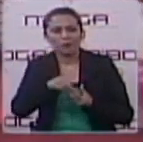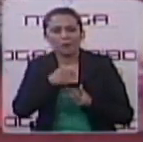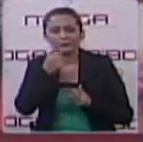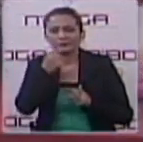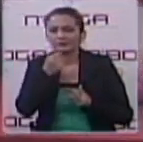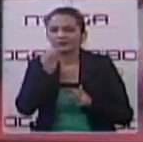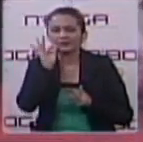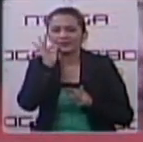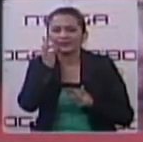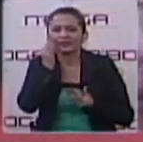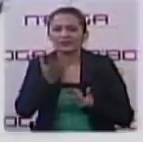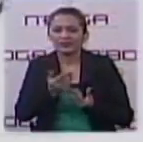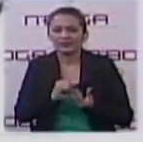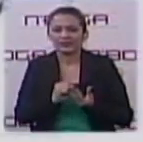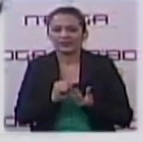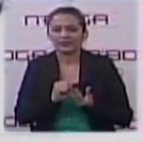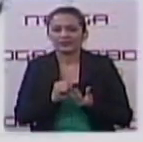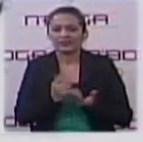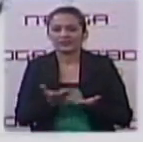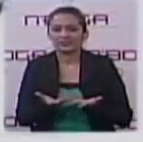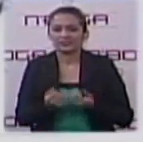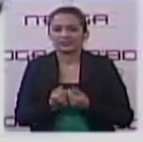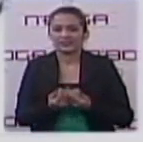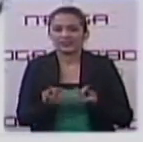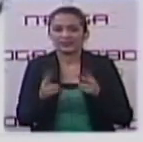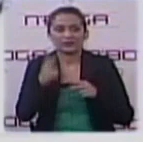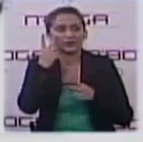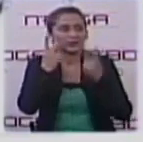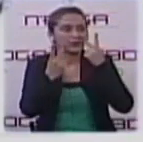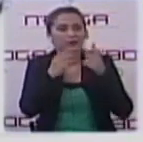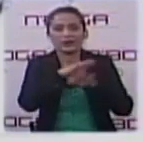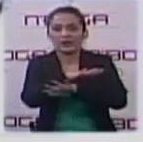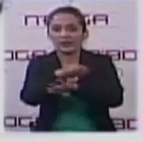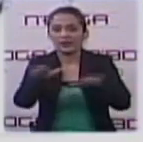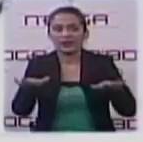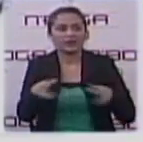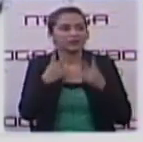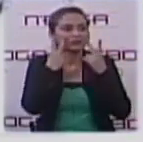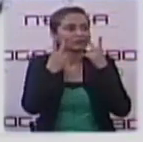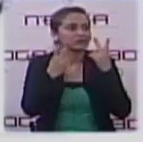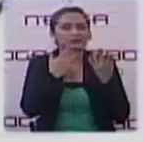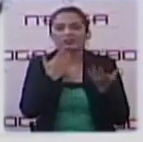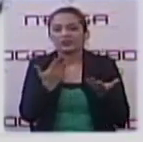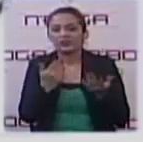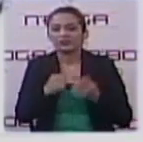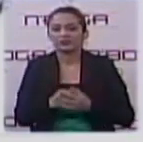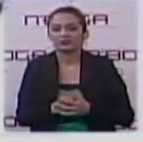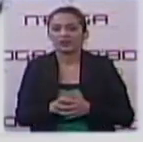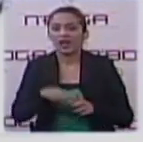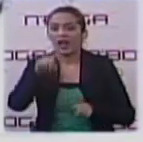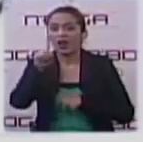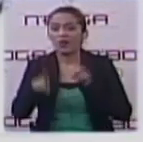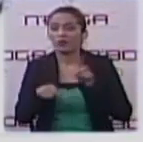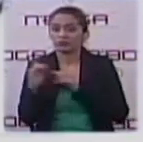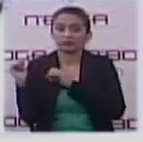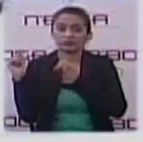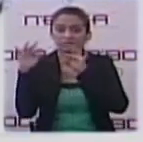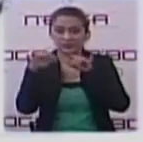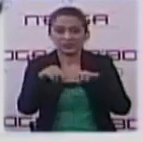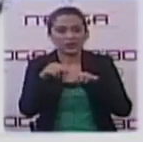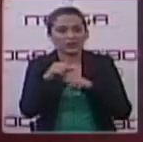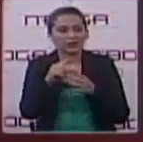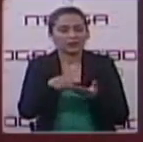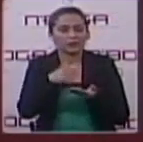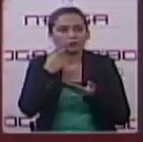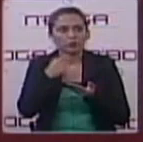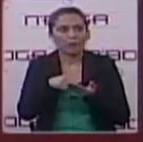es muy chévere tanto para el consumidor como para nosotros hay un montón de gente que ya ha venido que ha regresado que le encanta